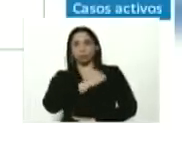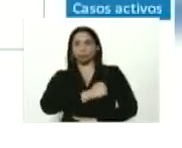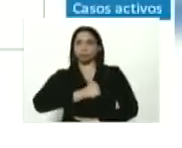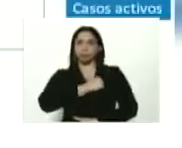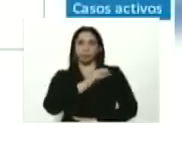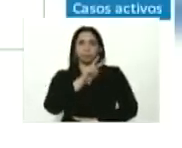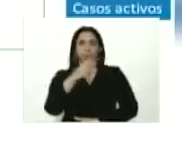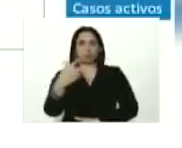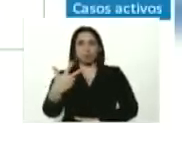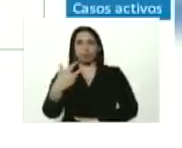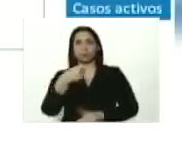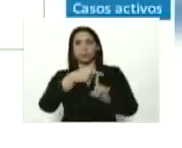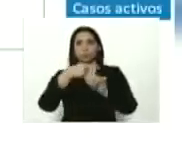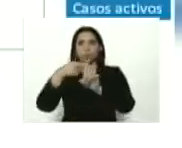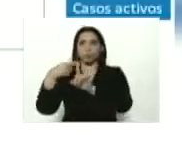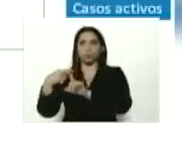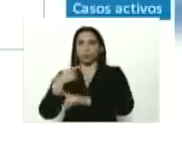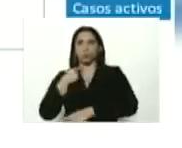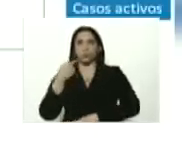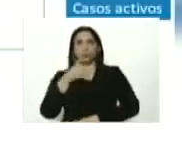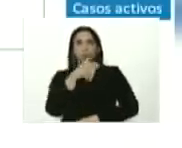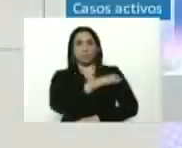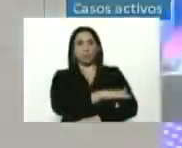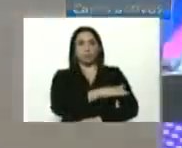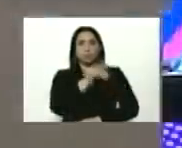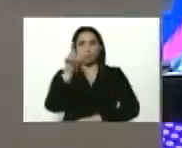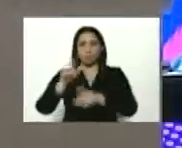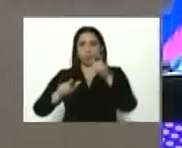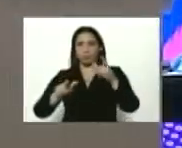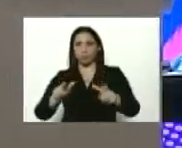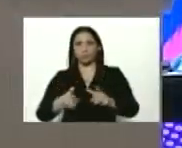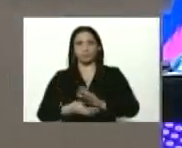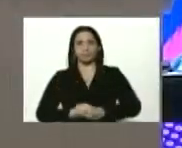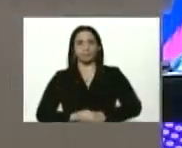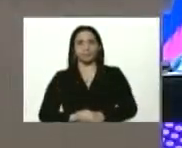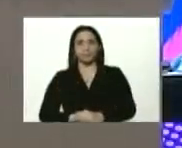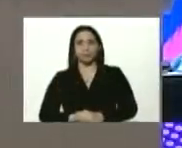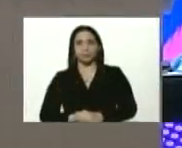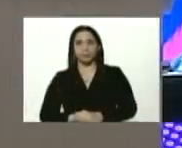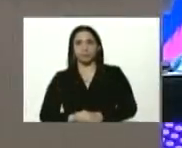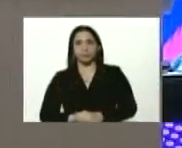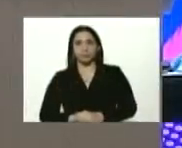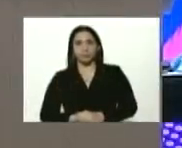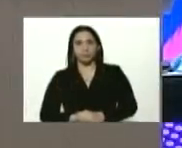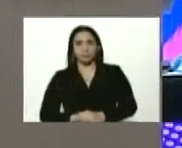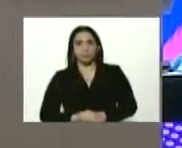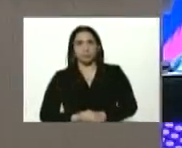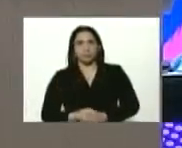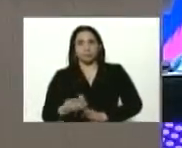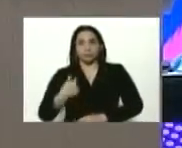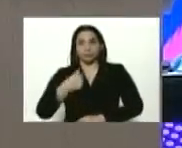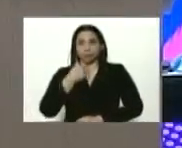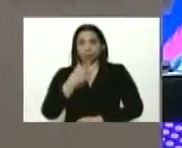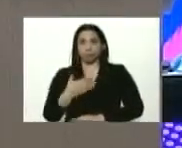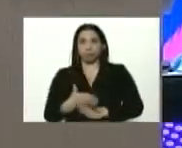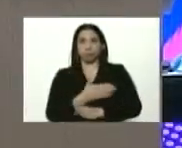23 compatriotas fallecidos por COVID-19. Aquí lo que les decía